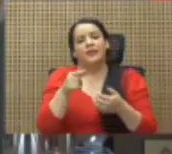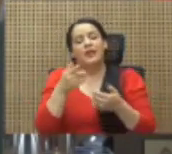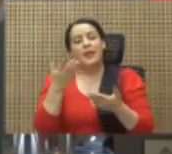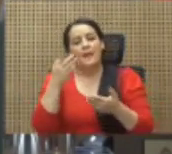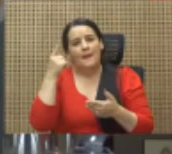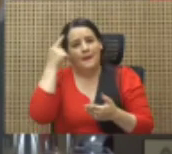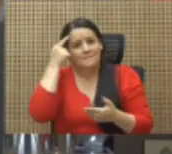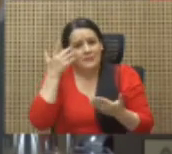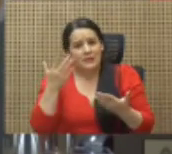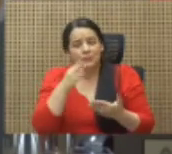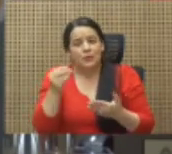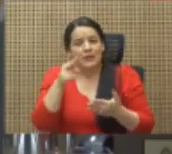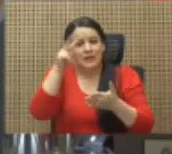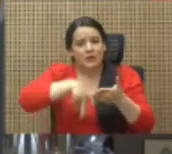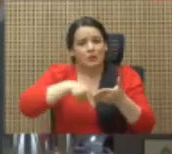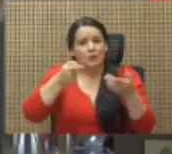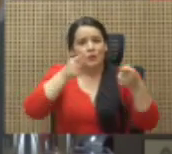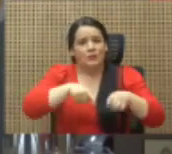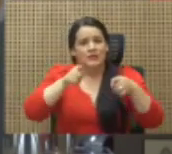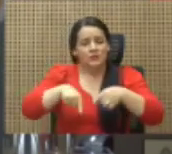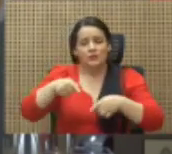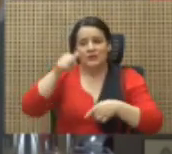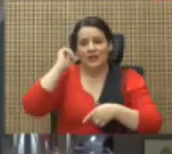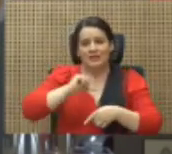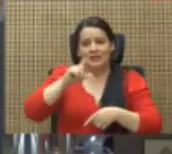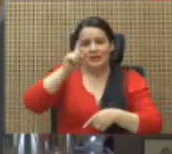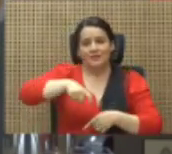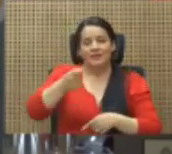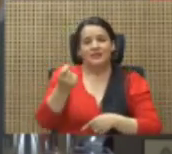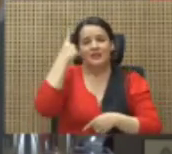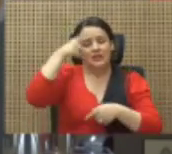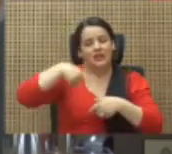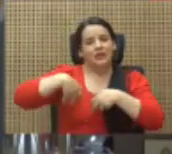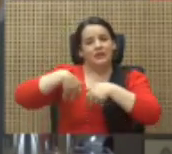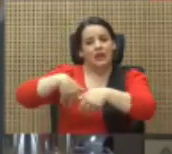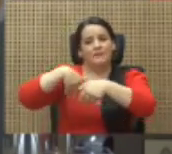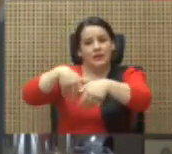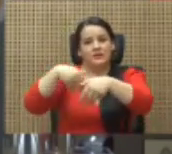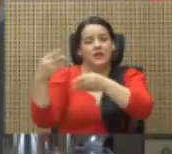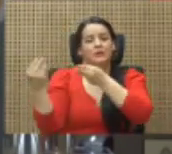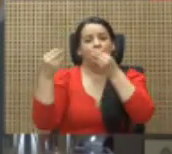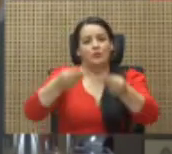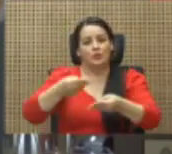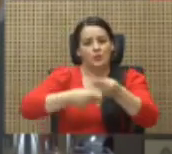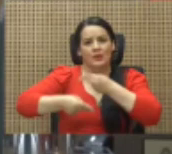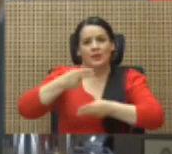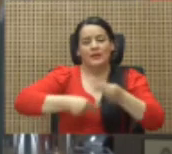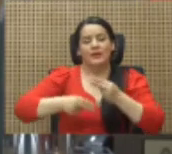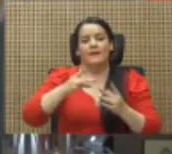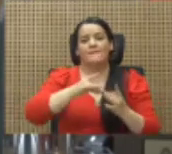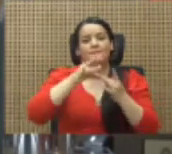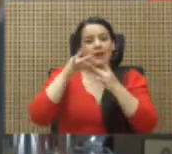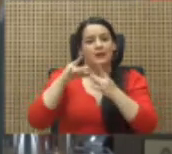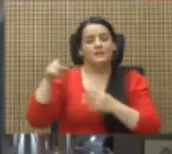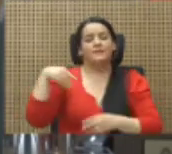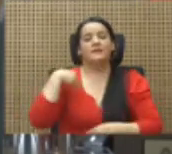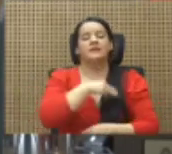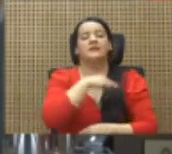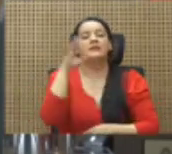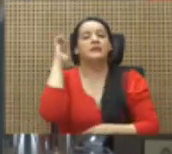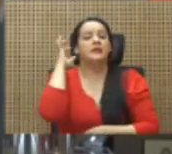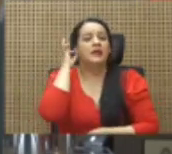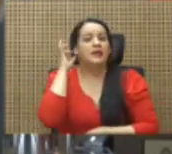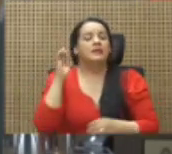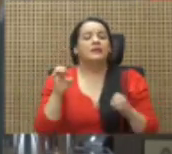políticamente los hechos de ayer, tenemos que entender que la marcha nos legó, en particular a su ministra de Educación,